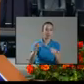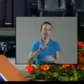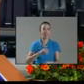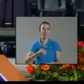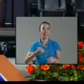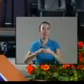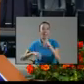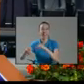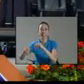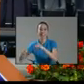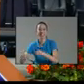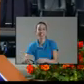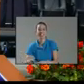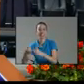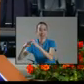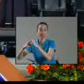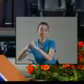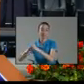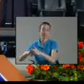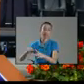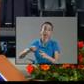Diga, ¿y a mí qué me importa, pastor?